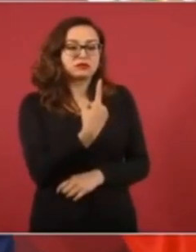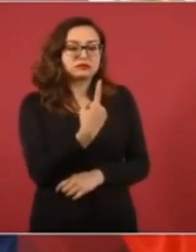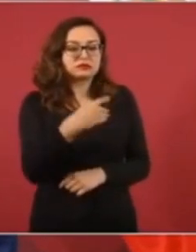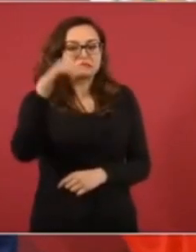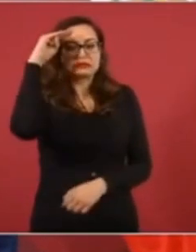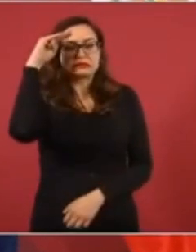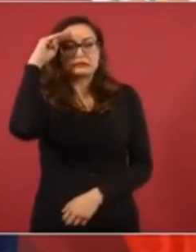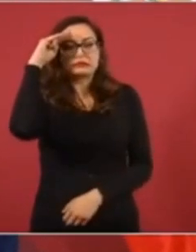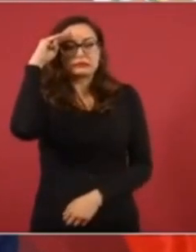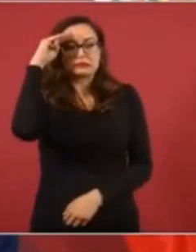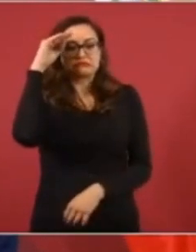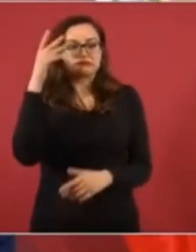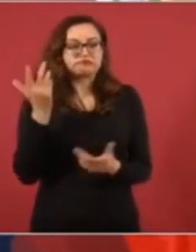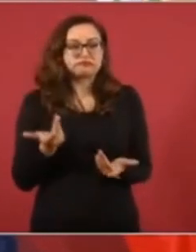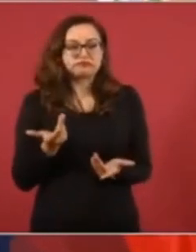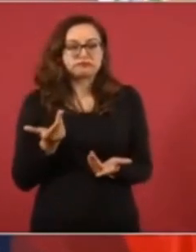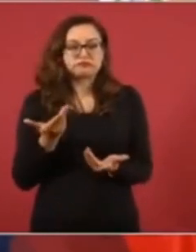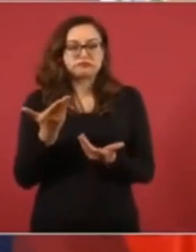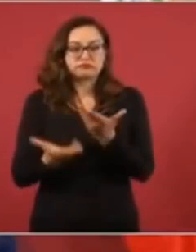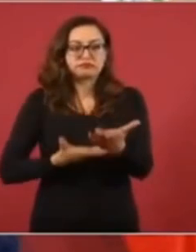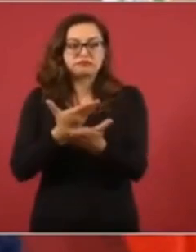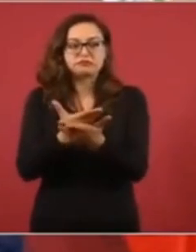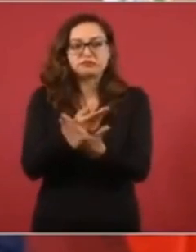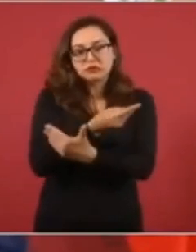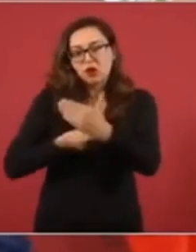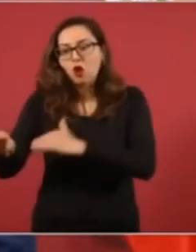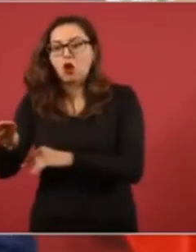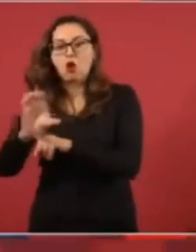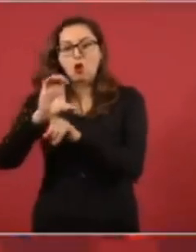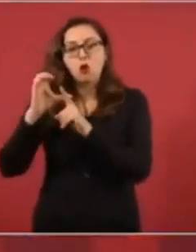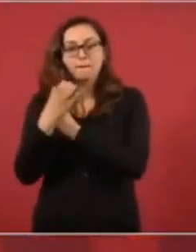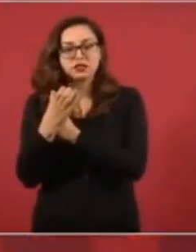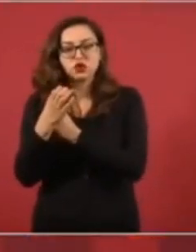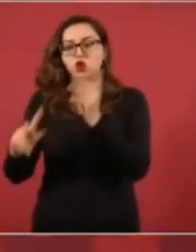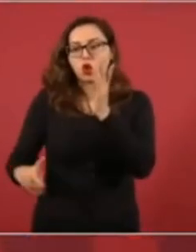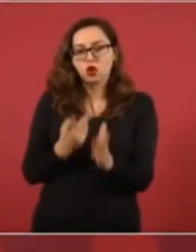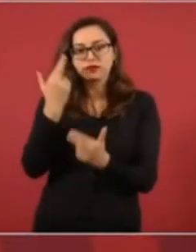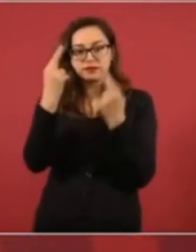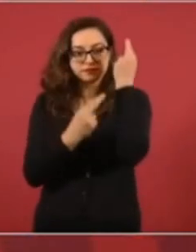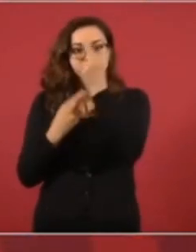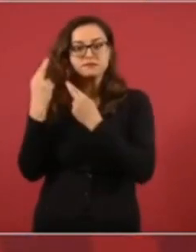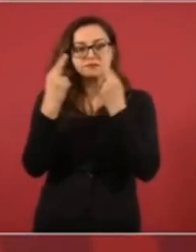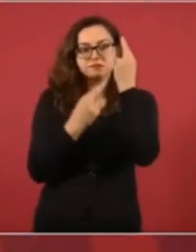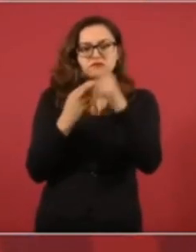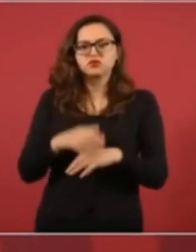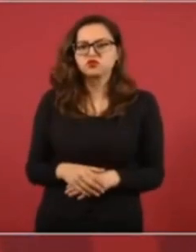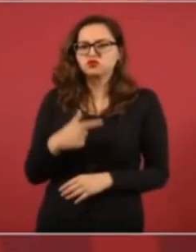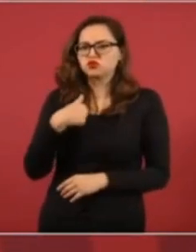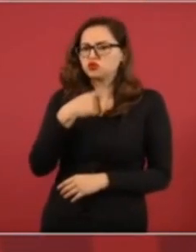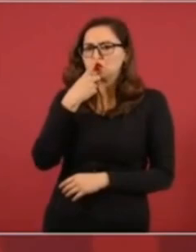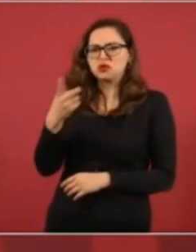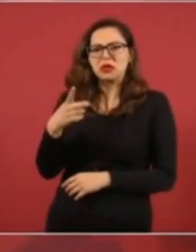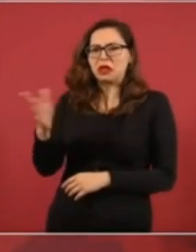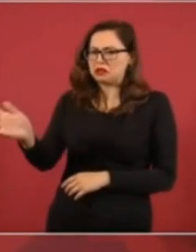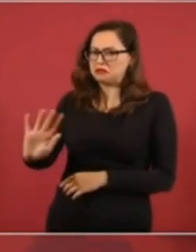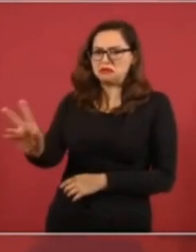2028. Solo la oposición Acción Nacional no quiere. ¿Y por qué no quiere? Porque